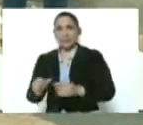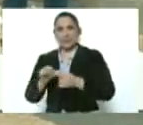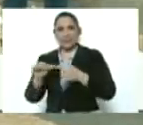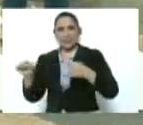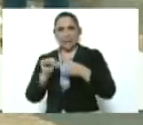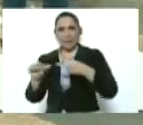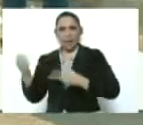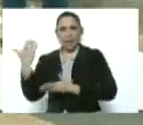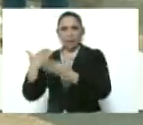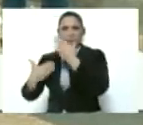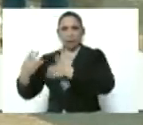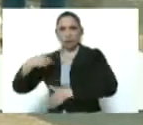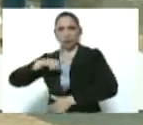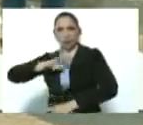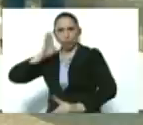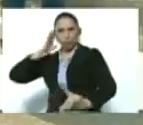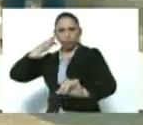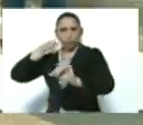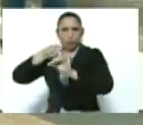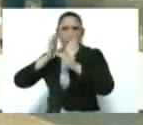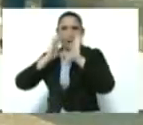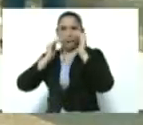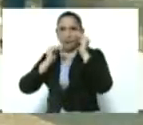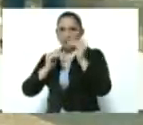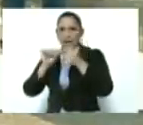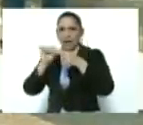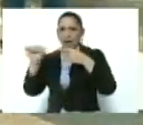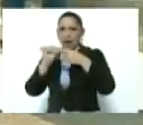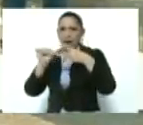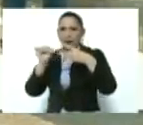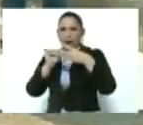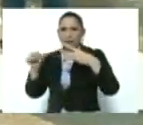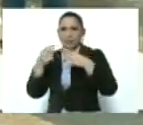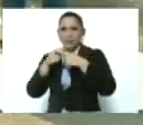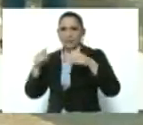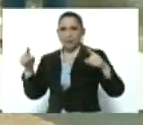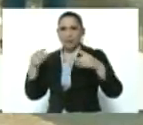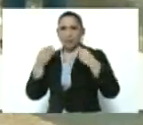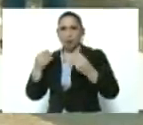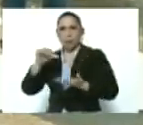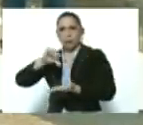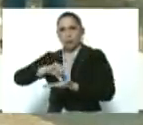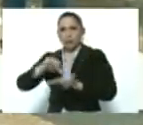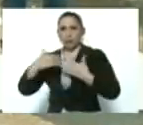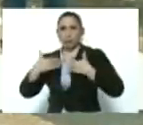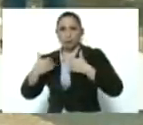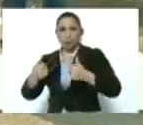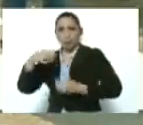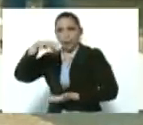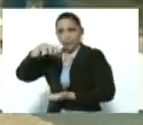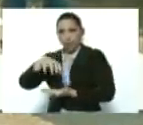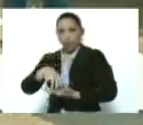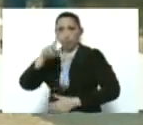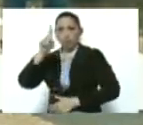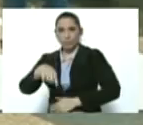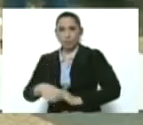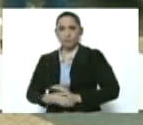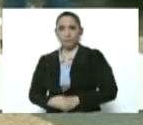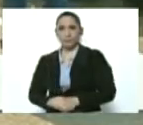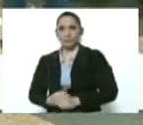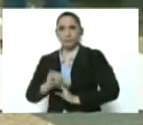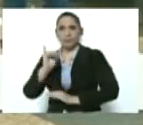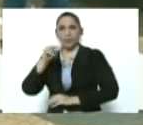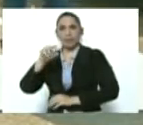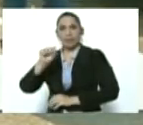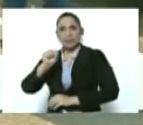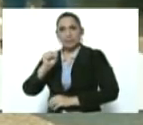nos hemos dedicado a atender áreas diversas tales como los centros de salud en el estado así como al inar donde